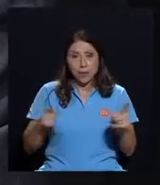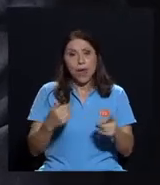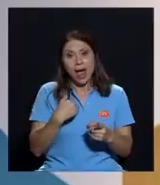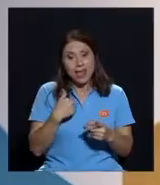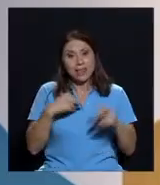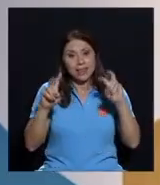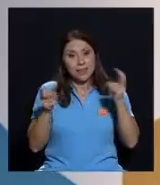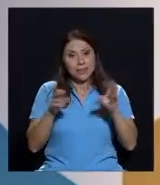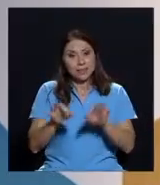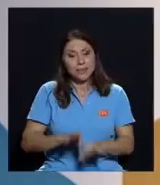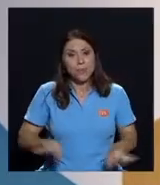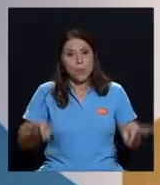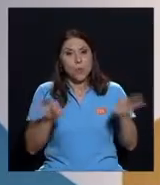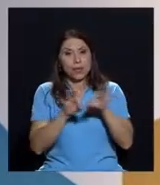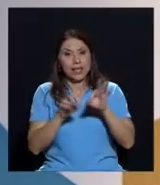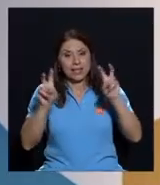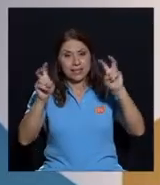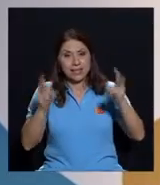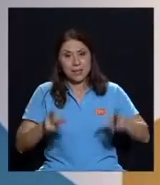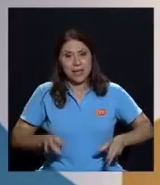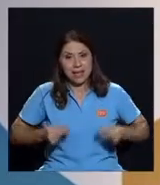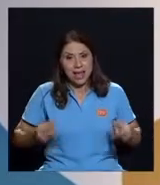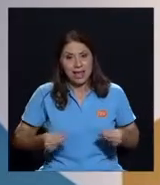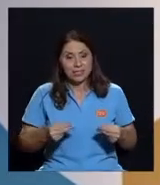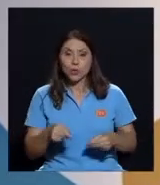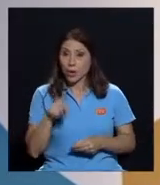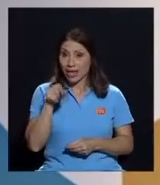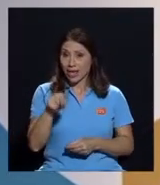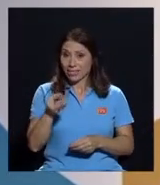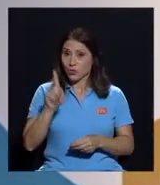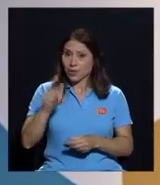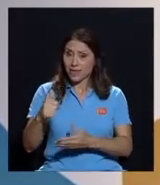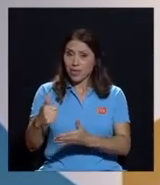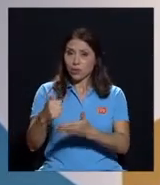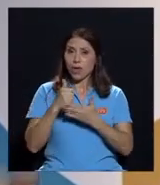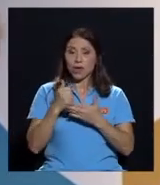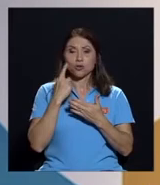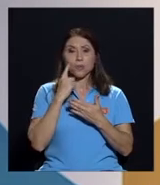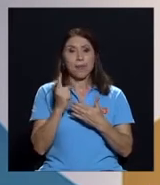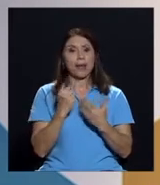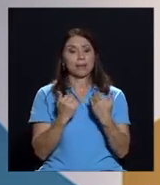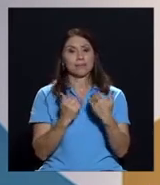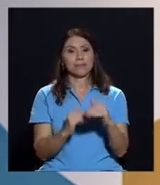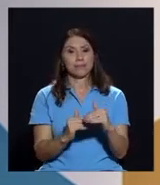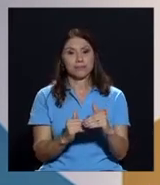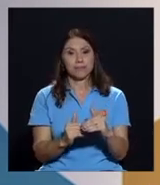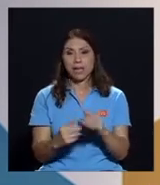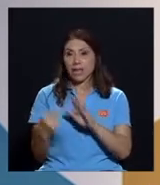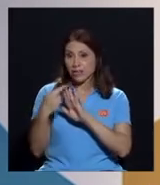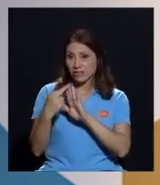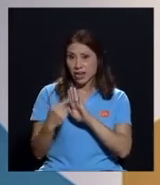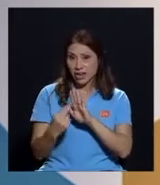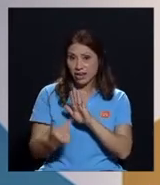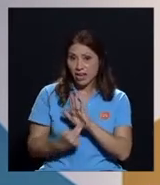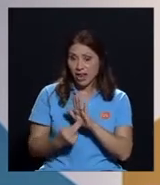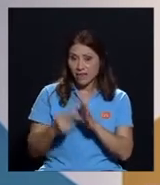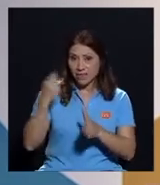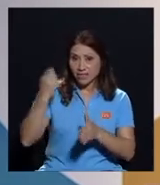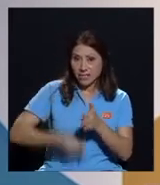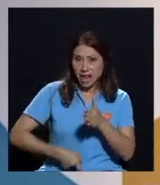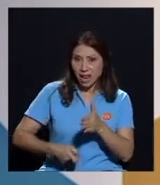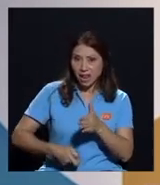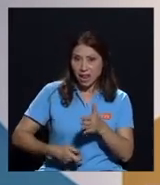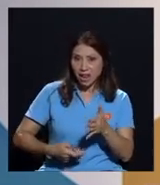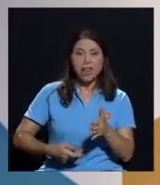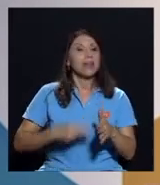gasto principalmente esas tres medidas nos tienen que ayudar a contener la contención del gran fiscal negra fiscal destinos específicos